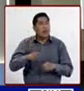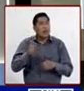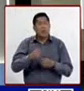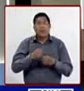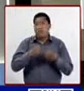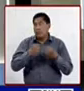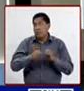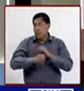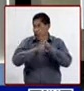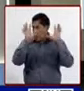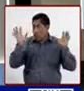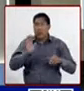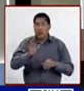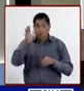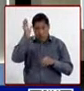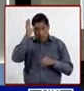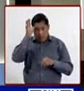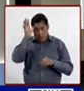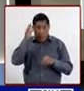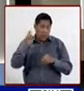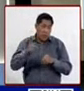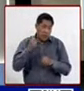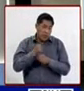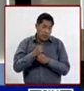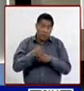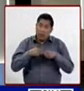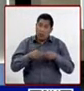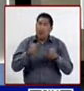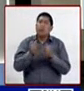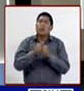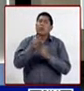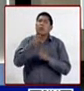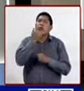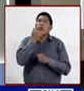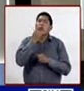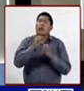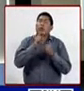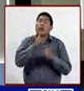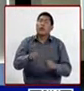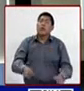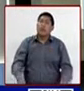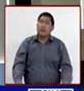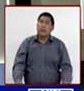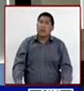necesitan obviamente de que su papá tenga un trabajo estable. Estoy contigo, Giovanna, ¿cómo estás?